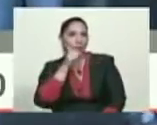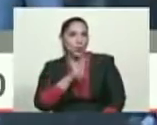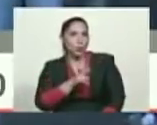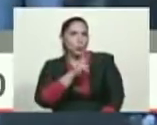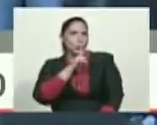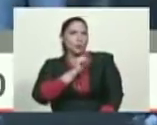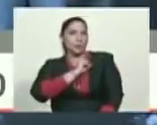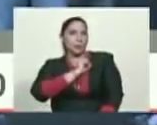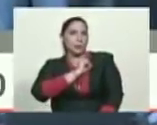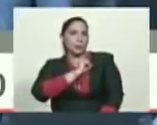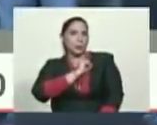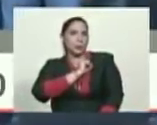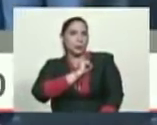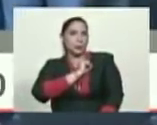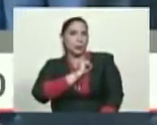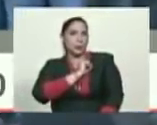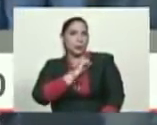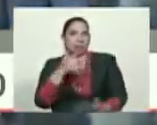miedo!